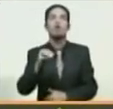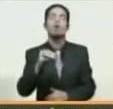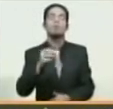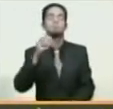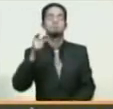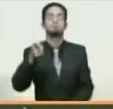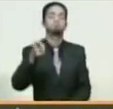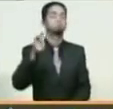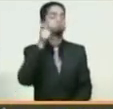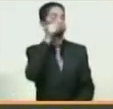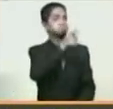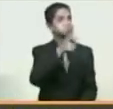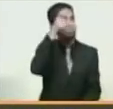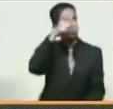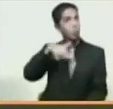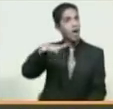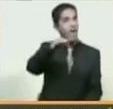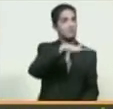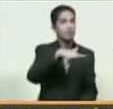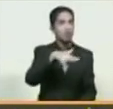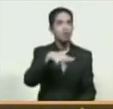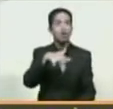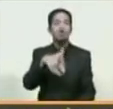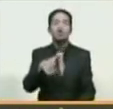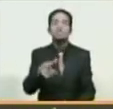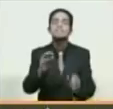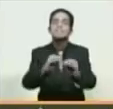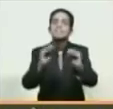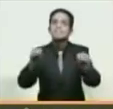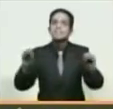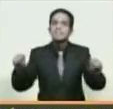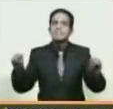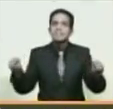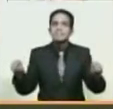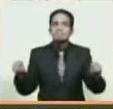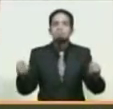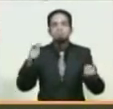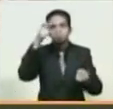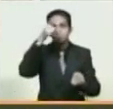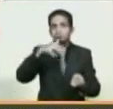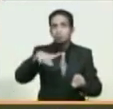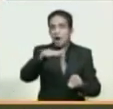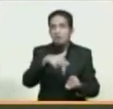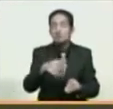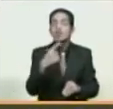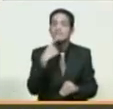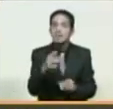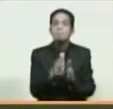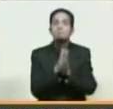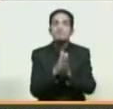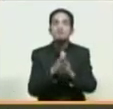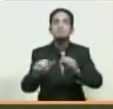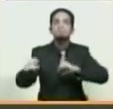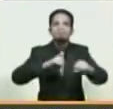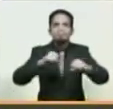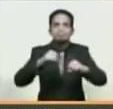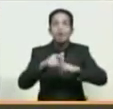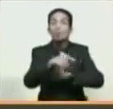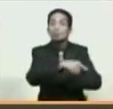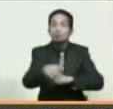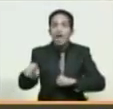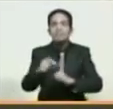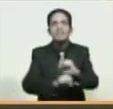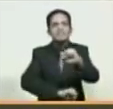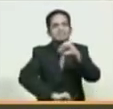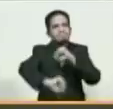creativos del pueblo, convocó al poder milagroso del pueblo y le dijo: actívense como un gran escudo para